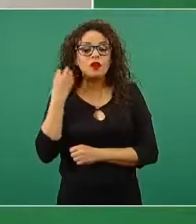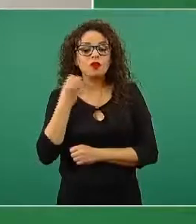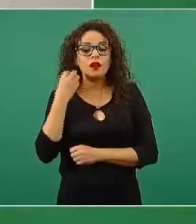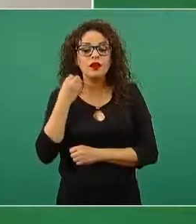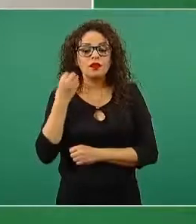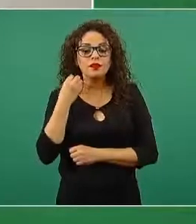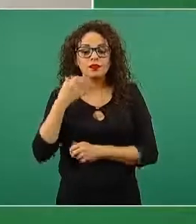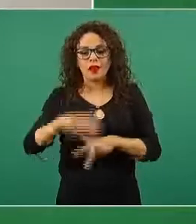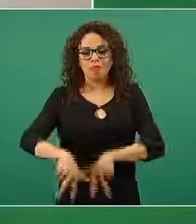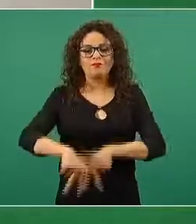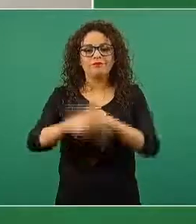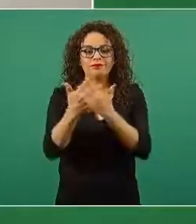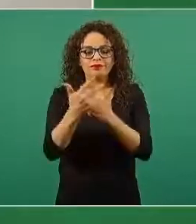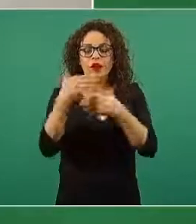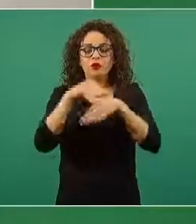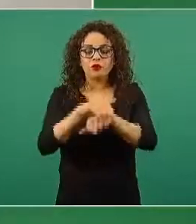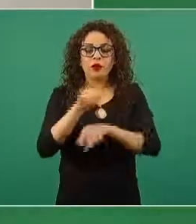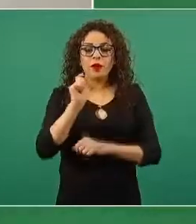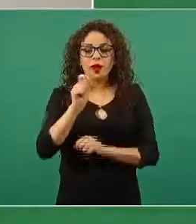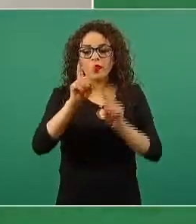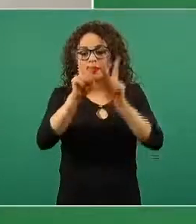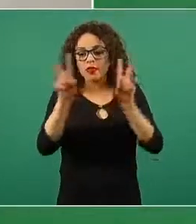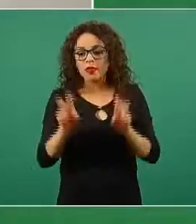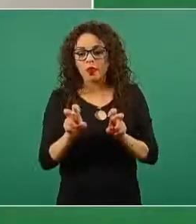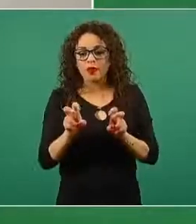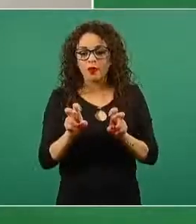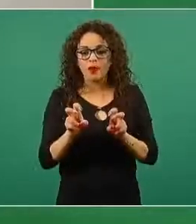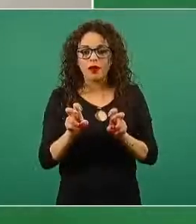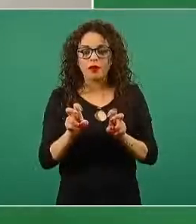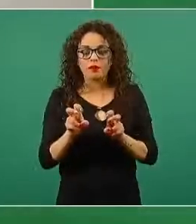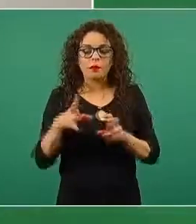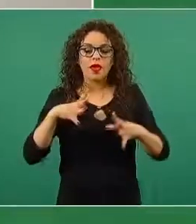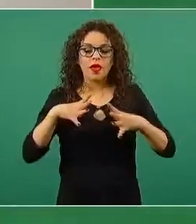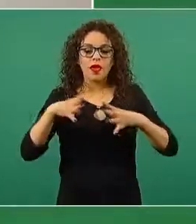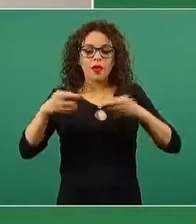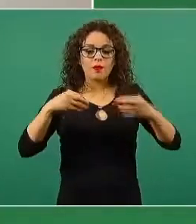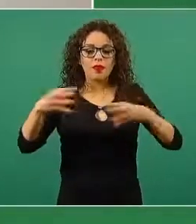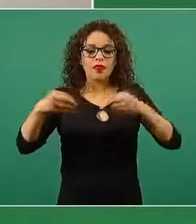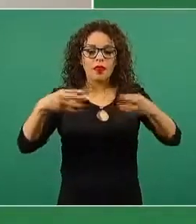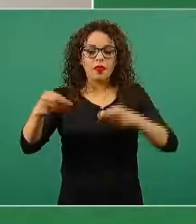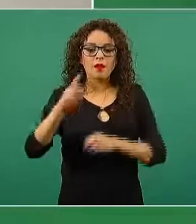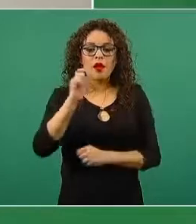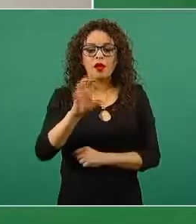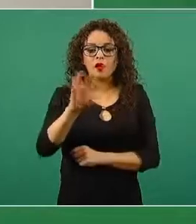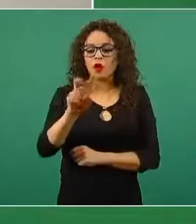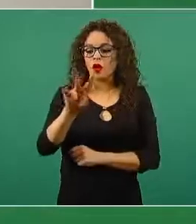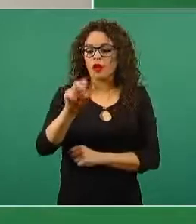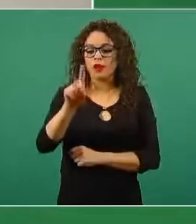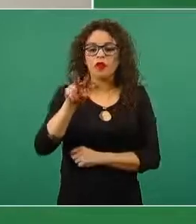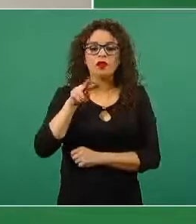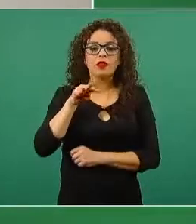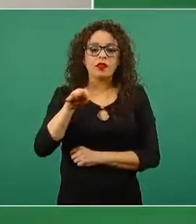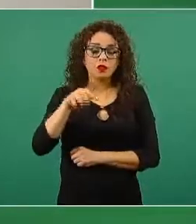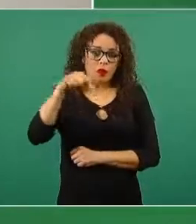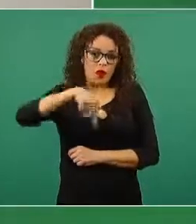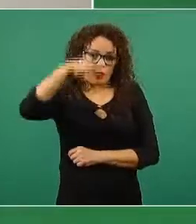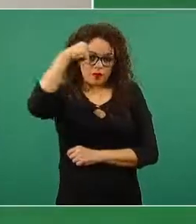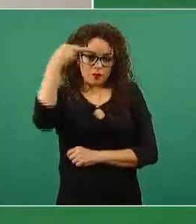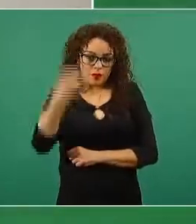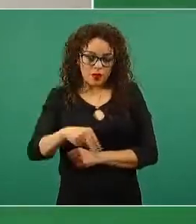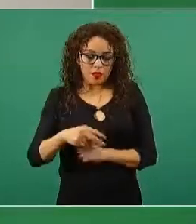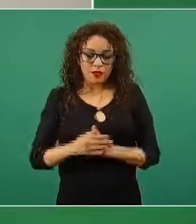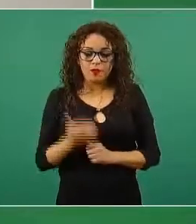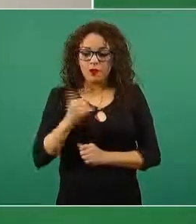prensa virtual sobre la situación que guarda la epidemia de la COVID-19 en nuestro país, así